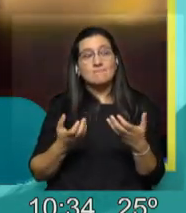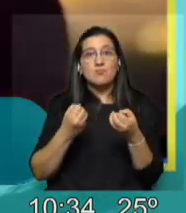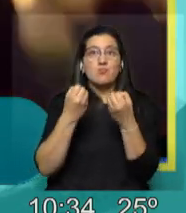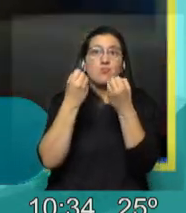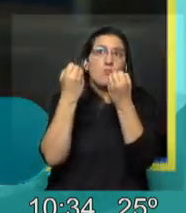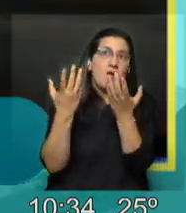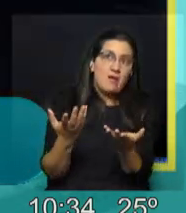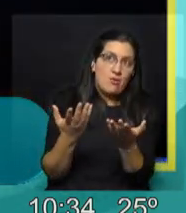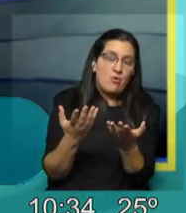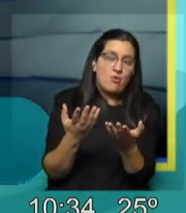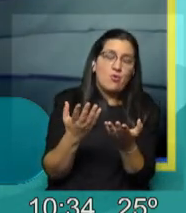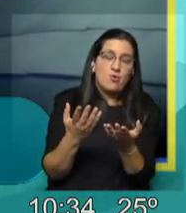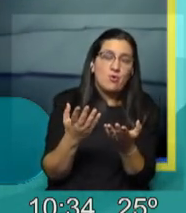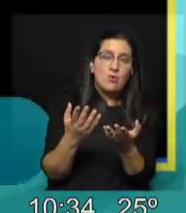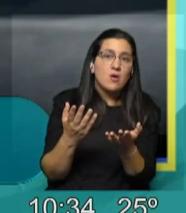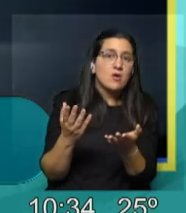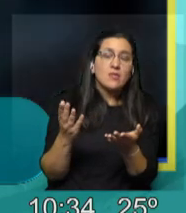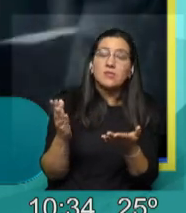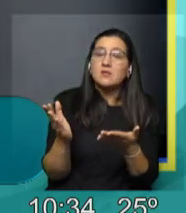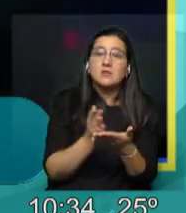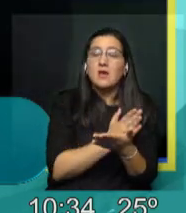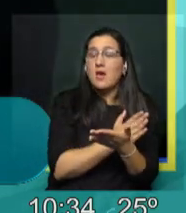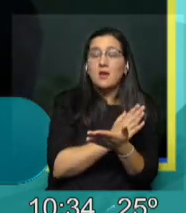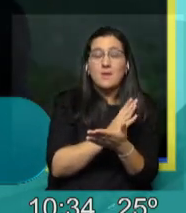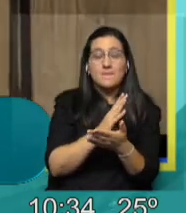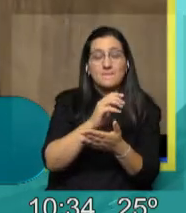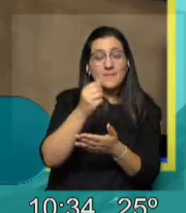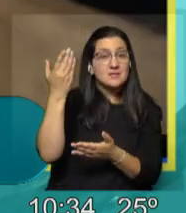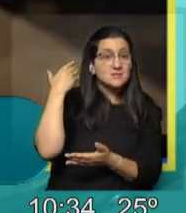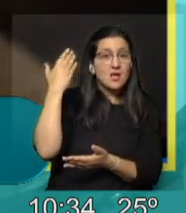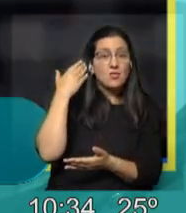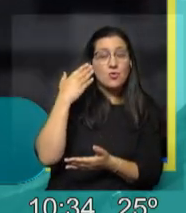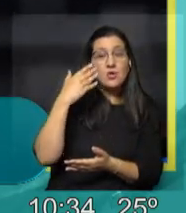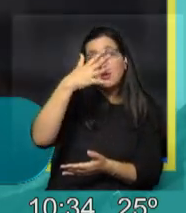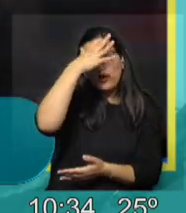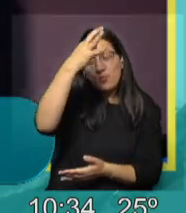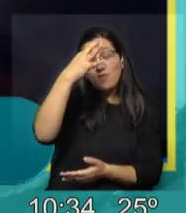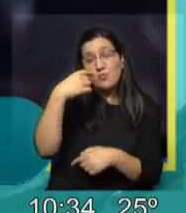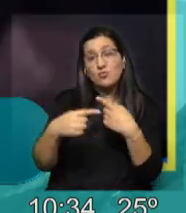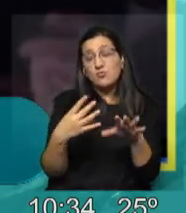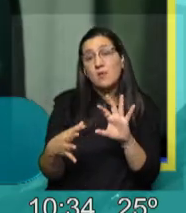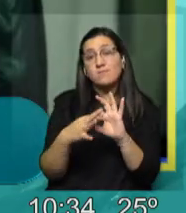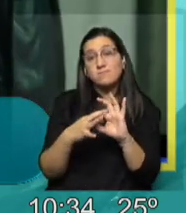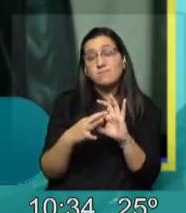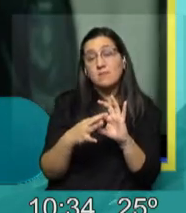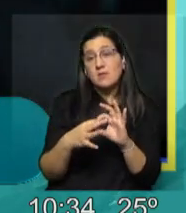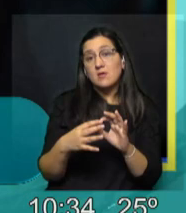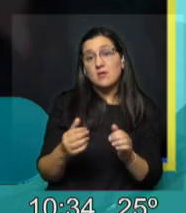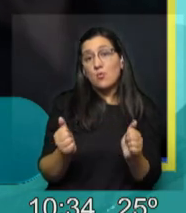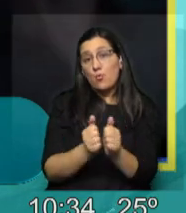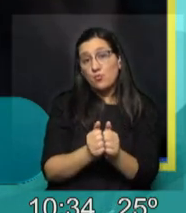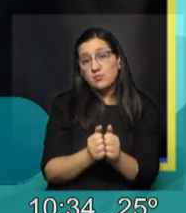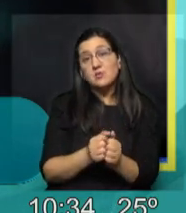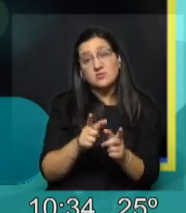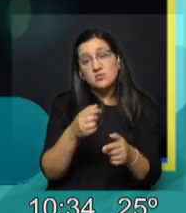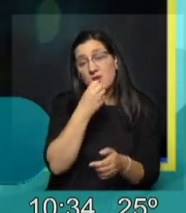bueno, mirar atrás lo que nos pasó y tratar de que los pueblos vivan de manera... que estaría bueno que se hiciera en